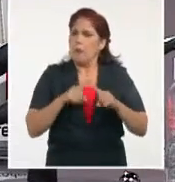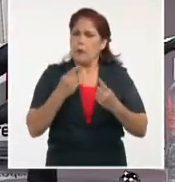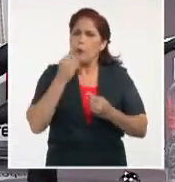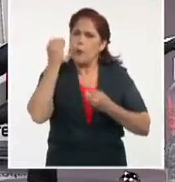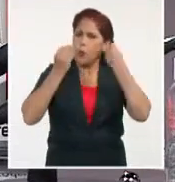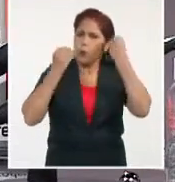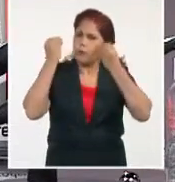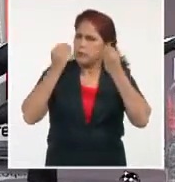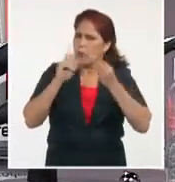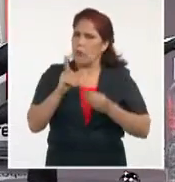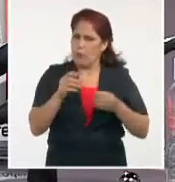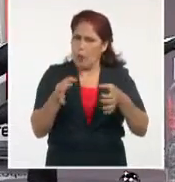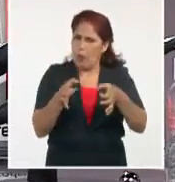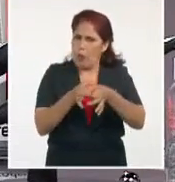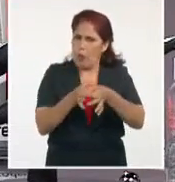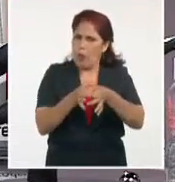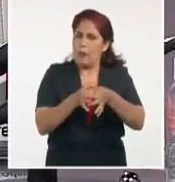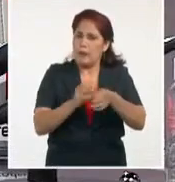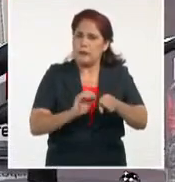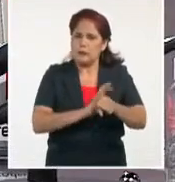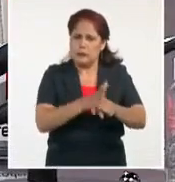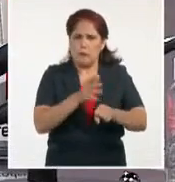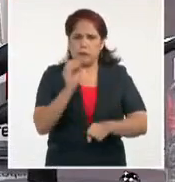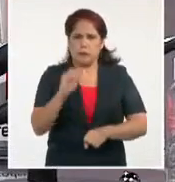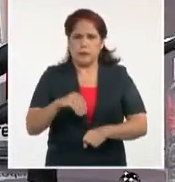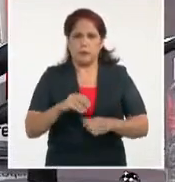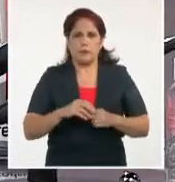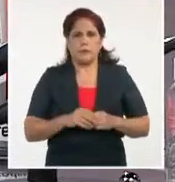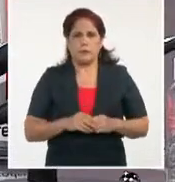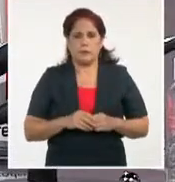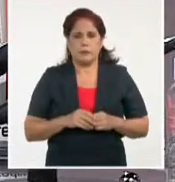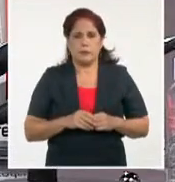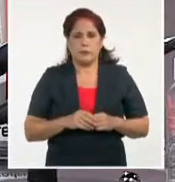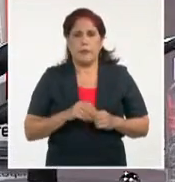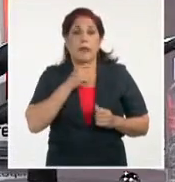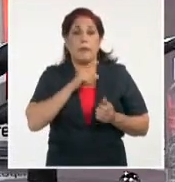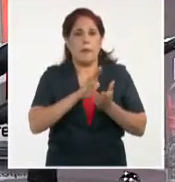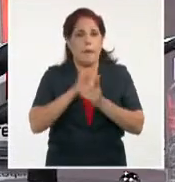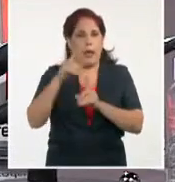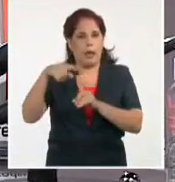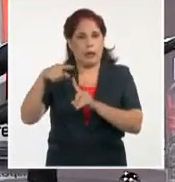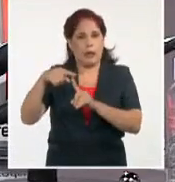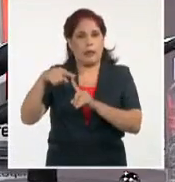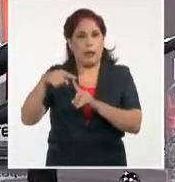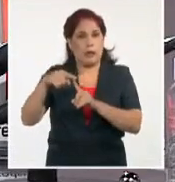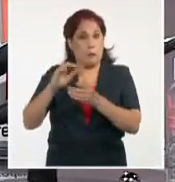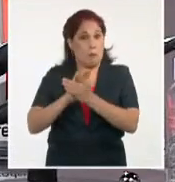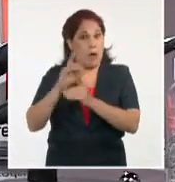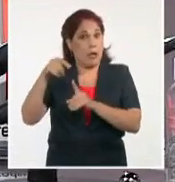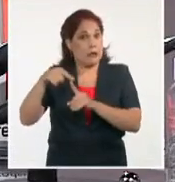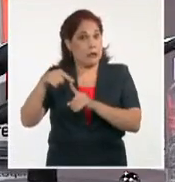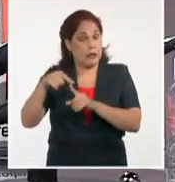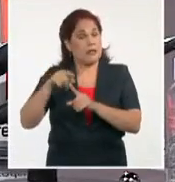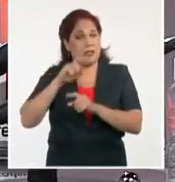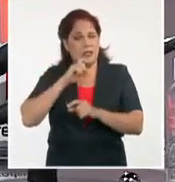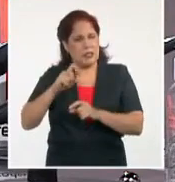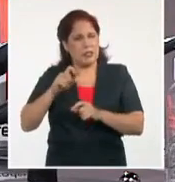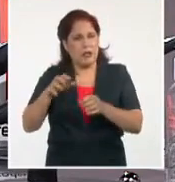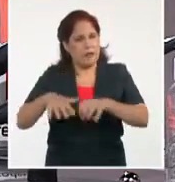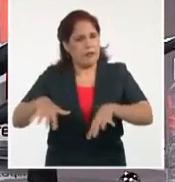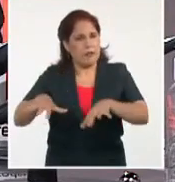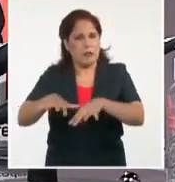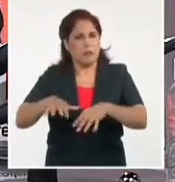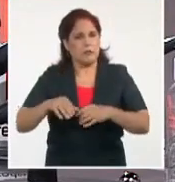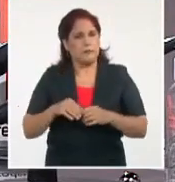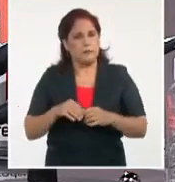tremendos, son duros, sin duda. Y bueno, territorios como Matanzas tuvieron que hacerlo en condiciones muy adversas, es decir,